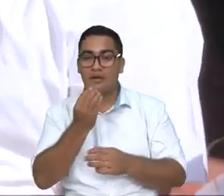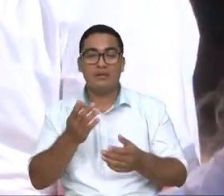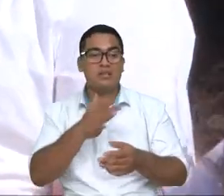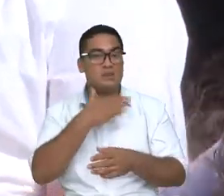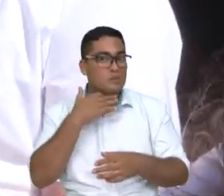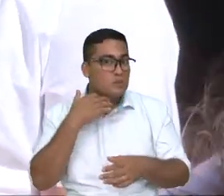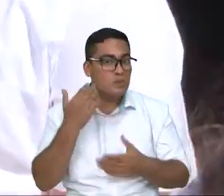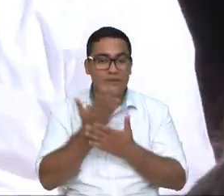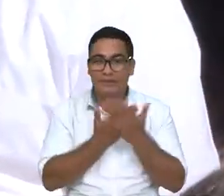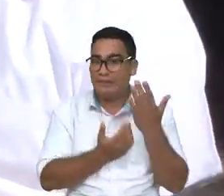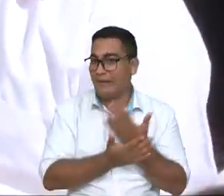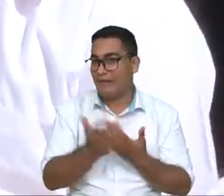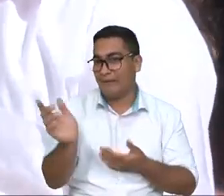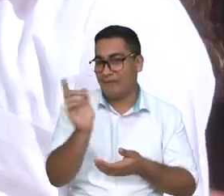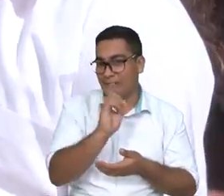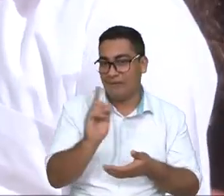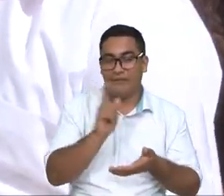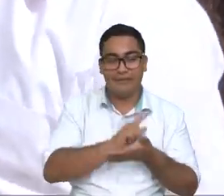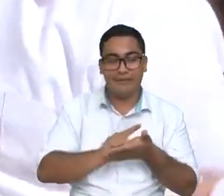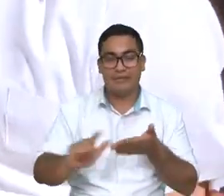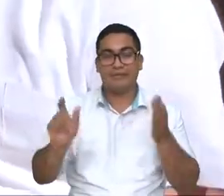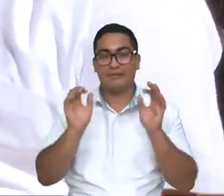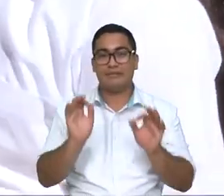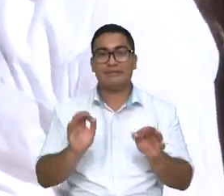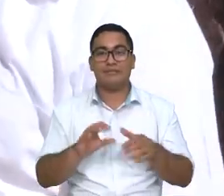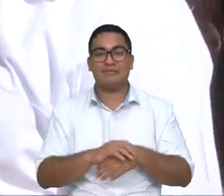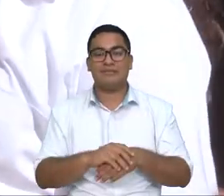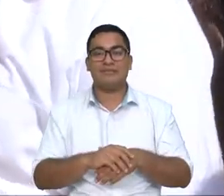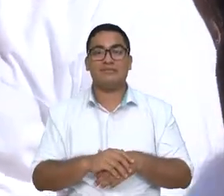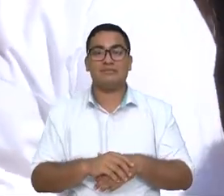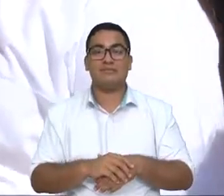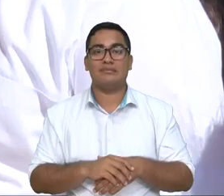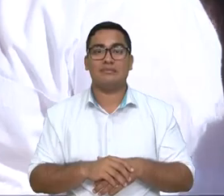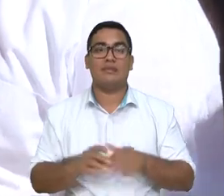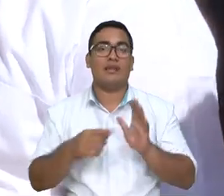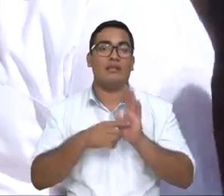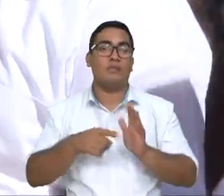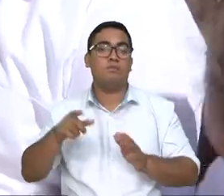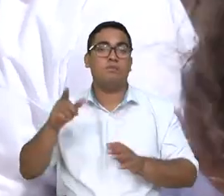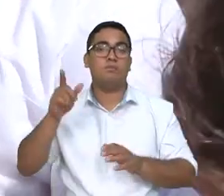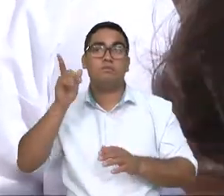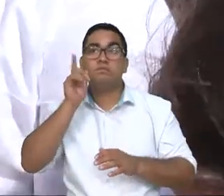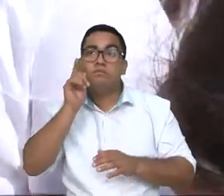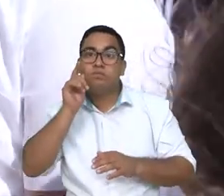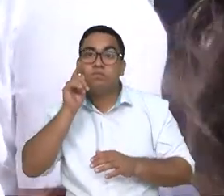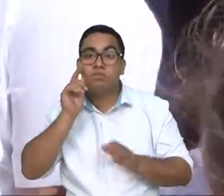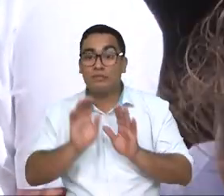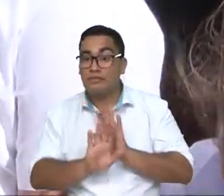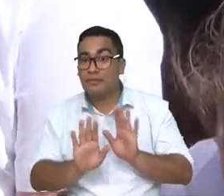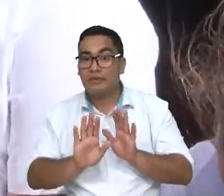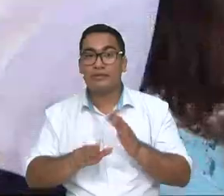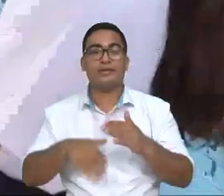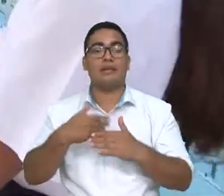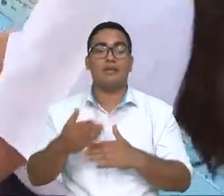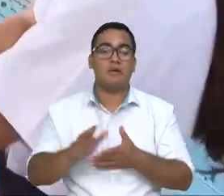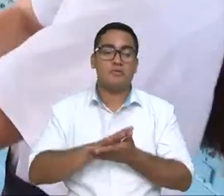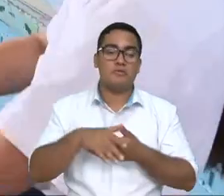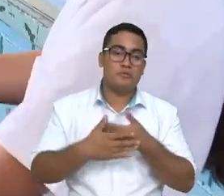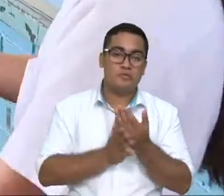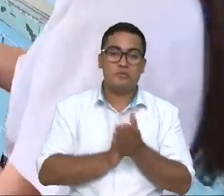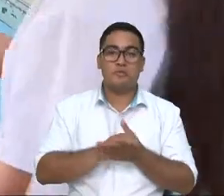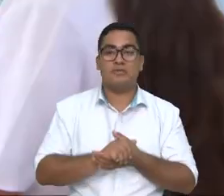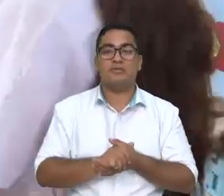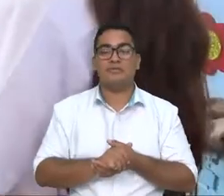sucias las manos. Si vamos a ir al baño, tenemos que lavarnos las manos cuando terminemos.